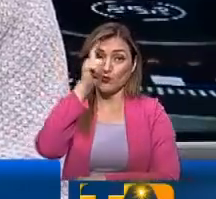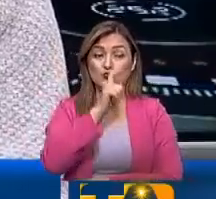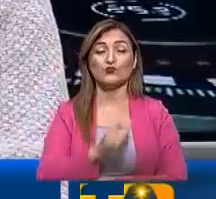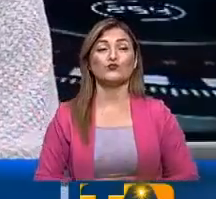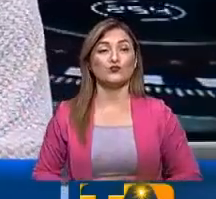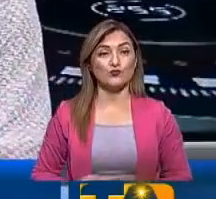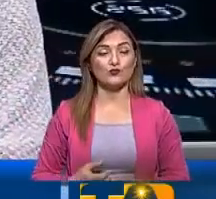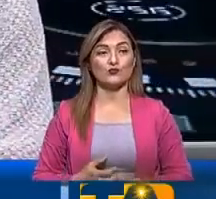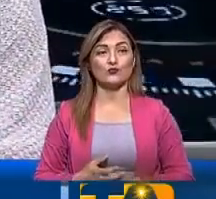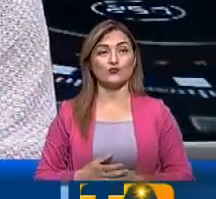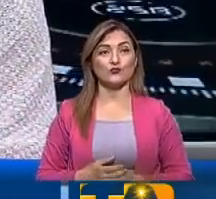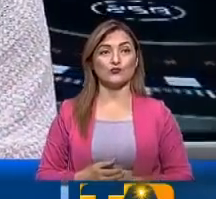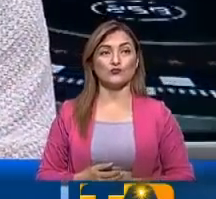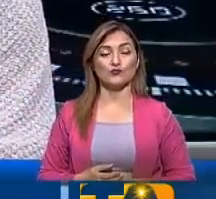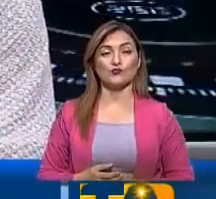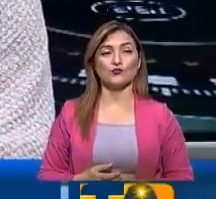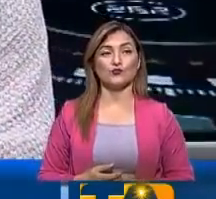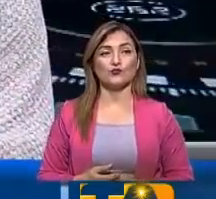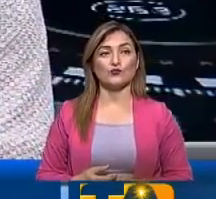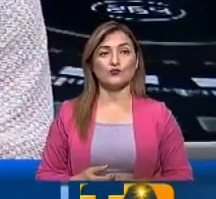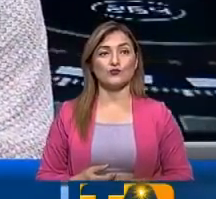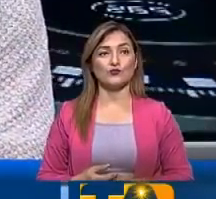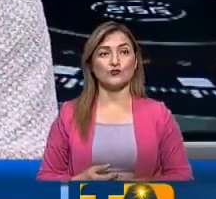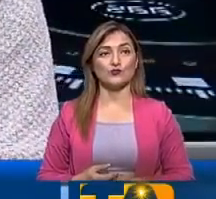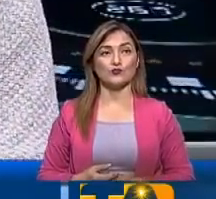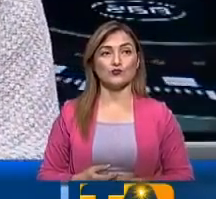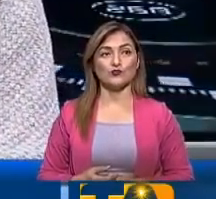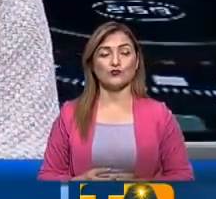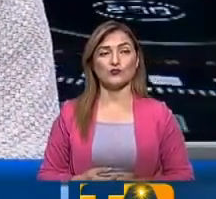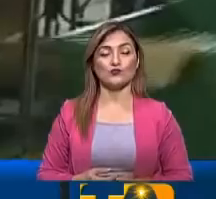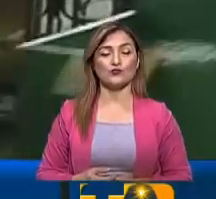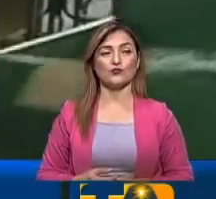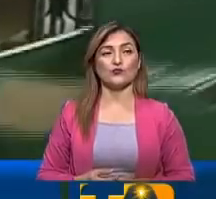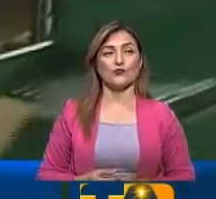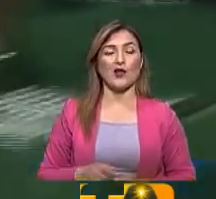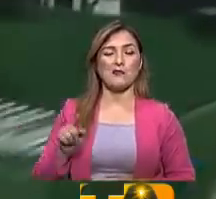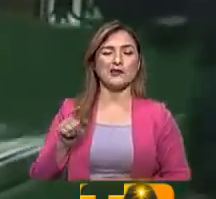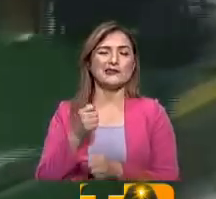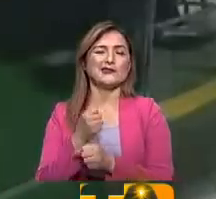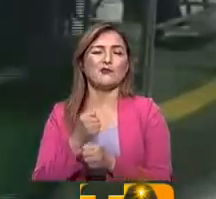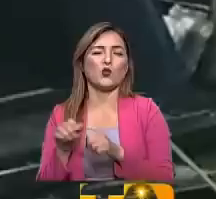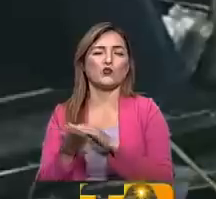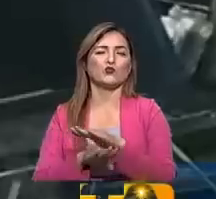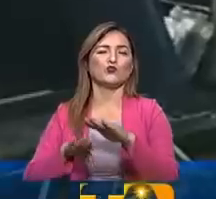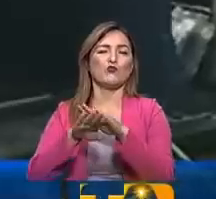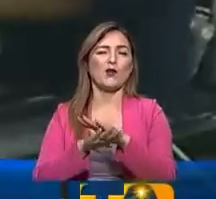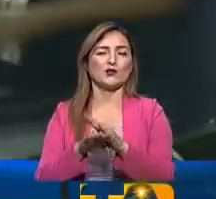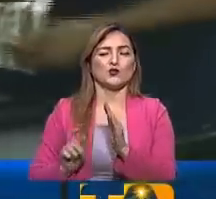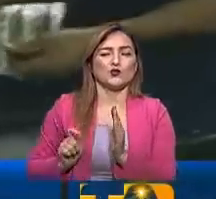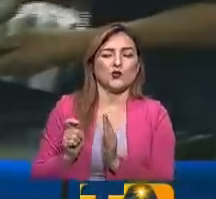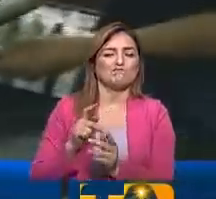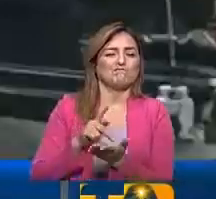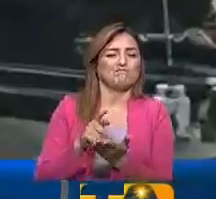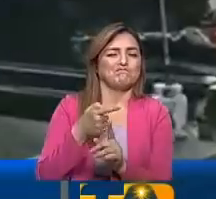contraído todavía y también requiere mano de obra con salarios vinculados al mínimo vital. De ahí insiste en la necesidad de contar con